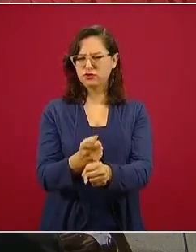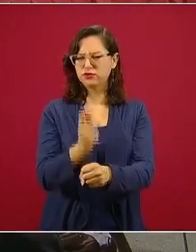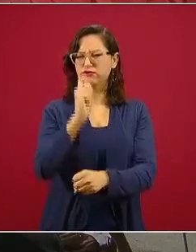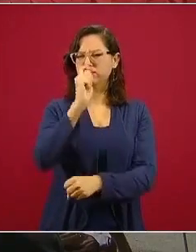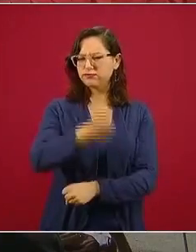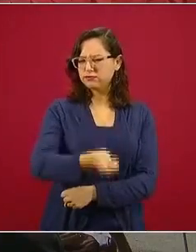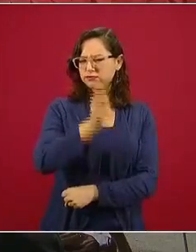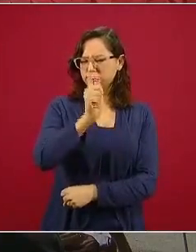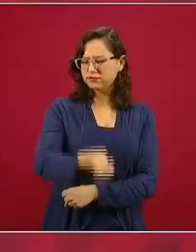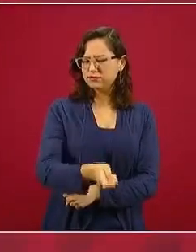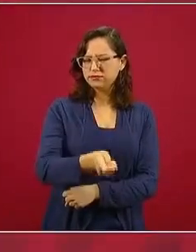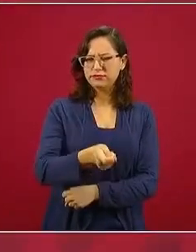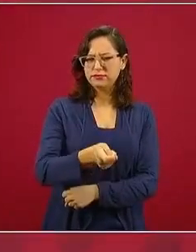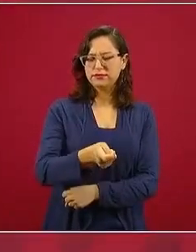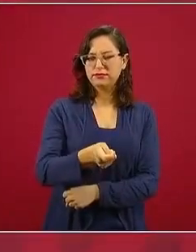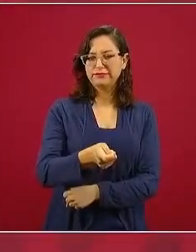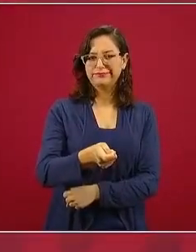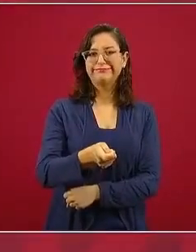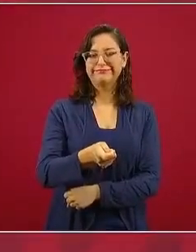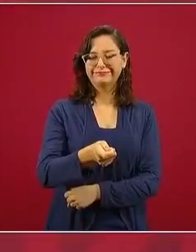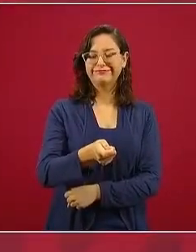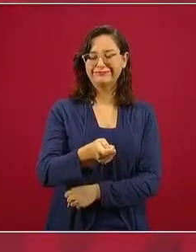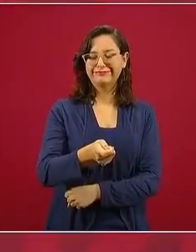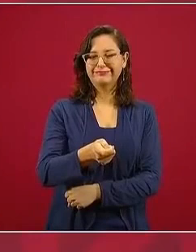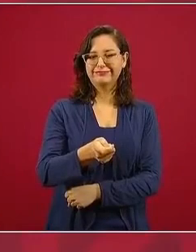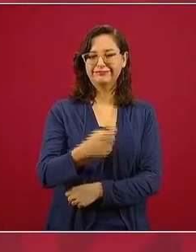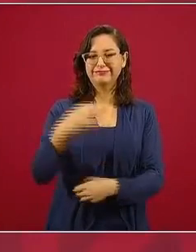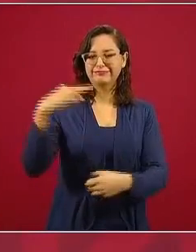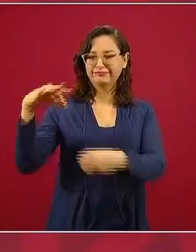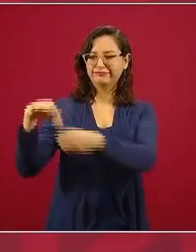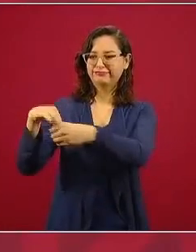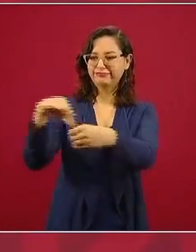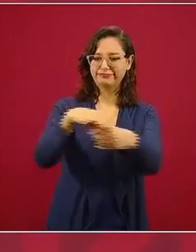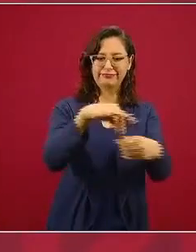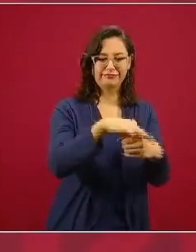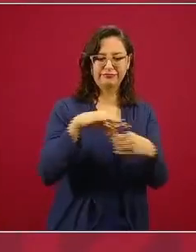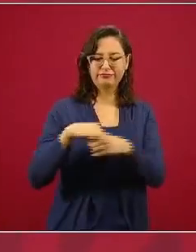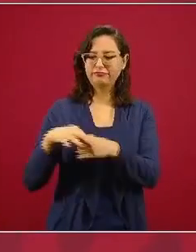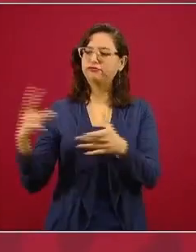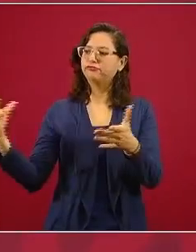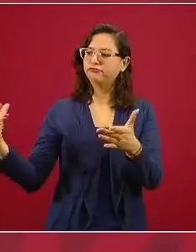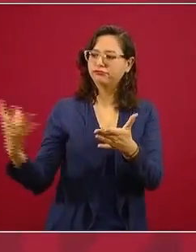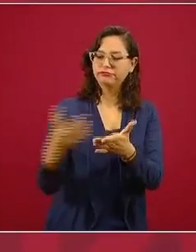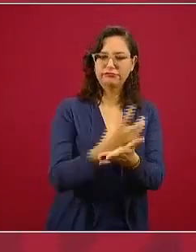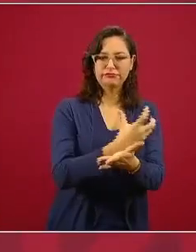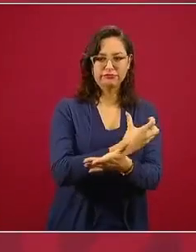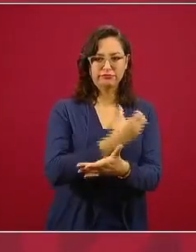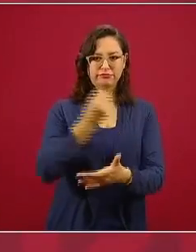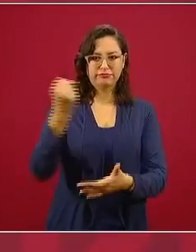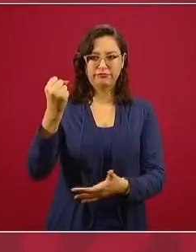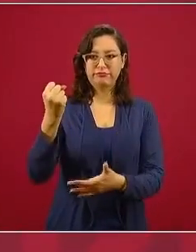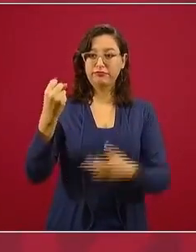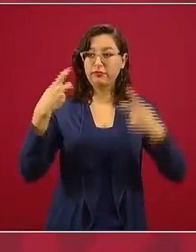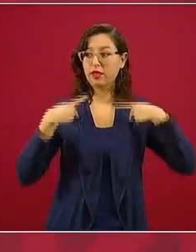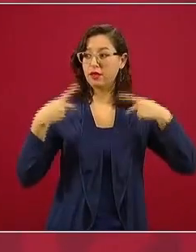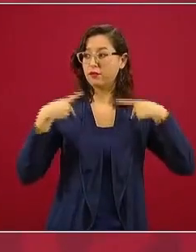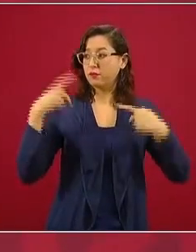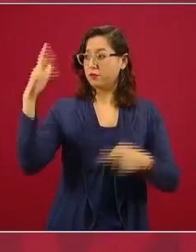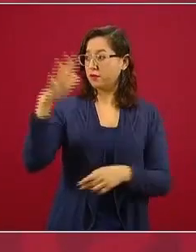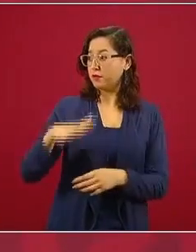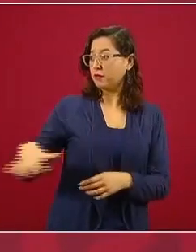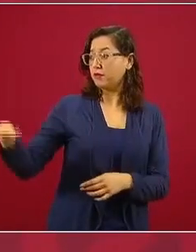de el triunfo que por mandato del pueblo